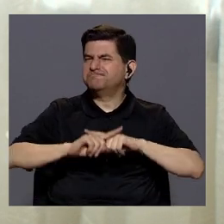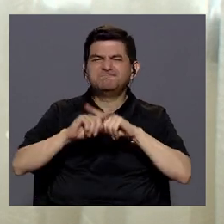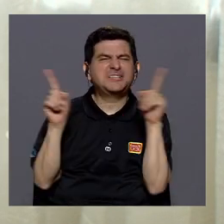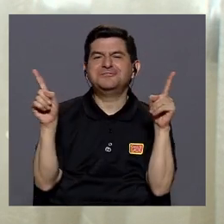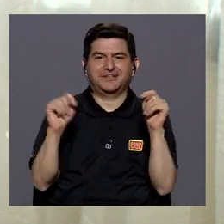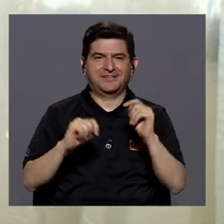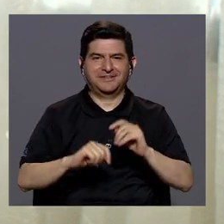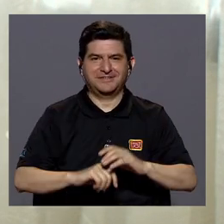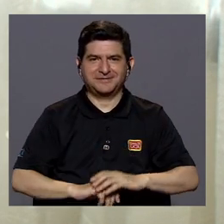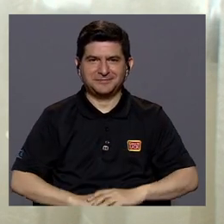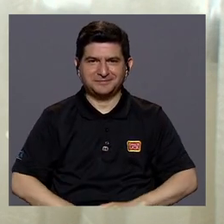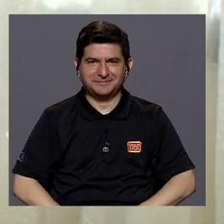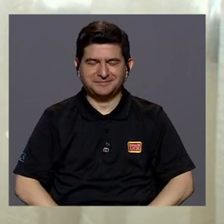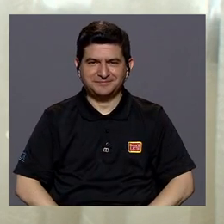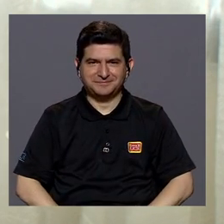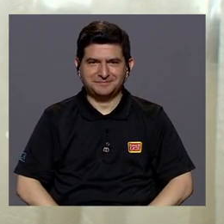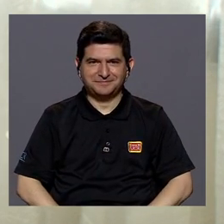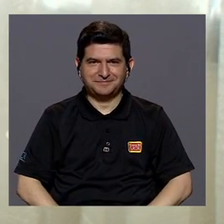porque